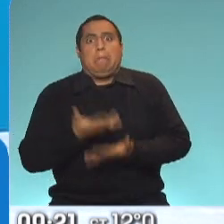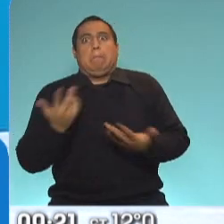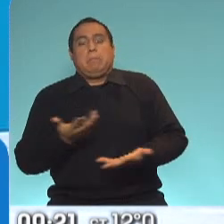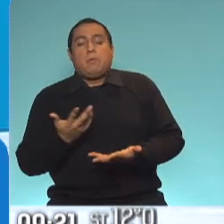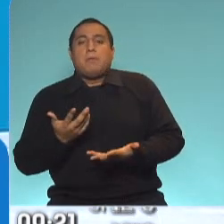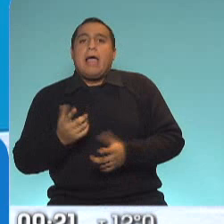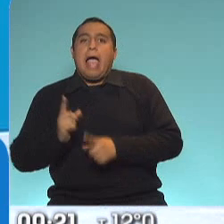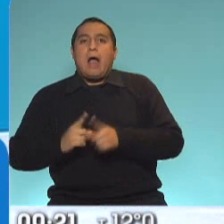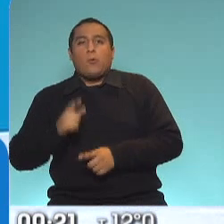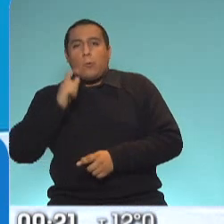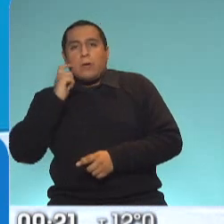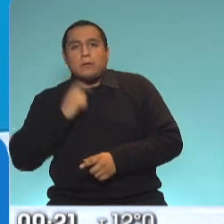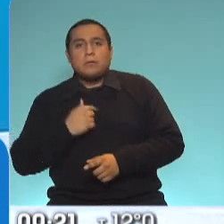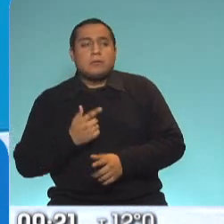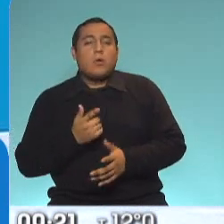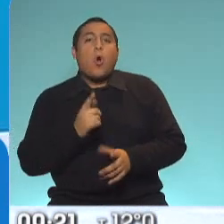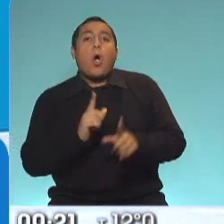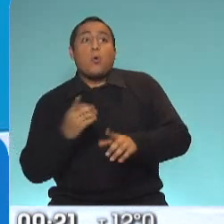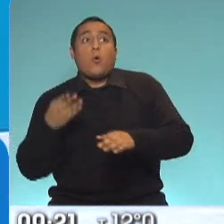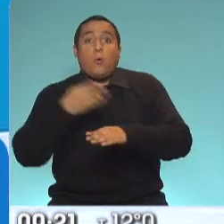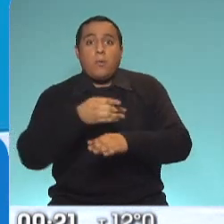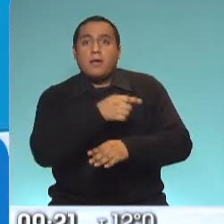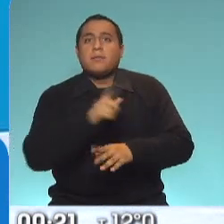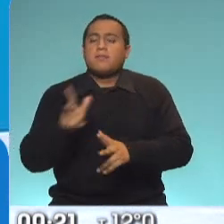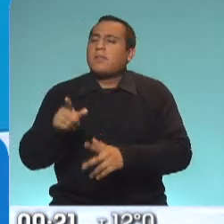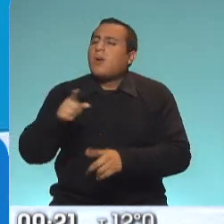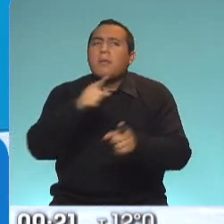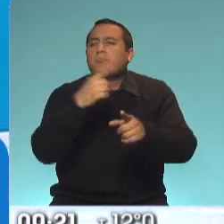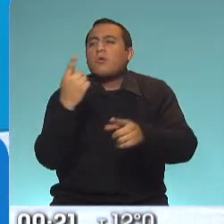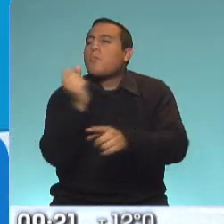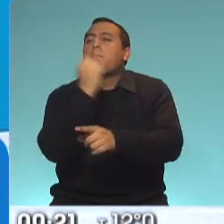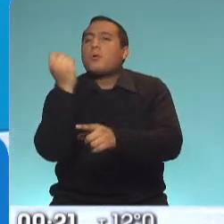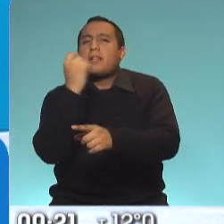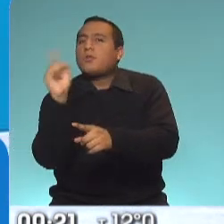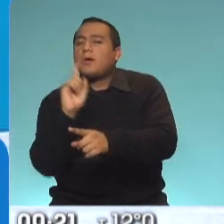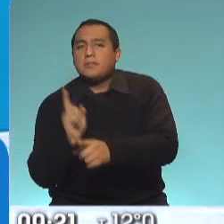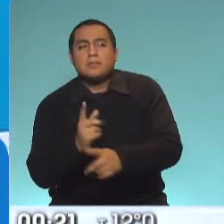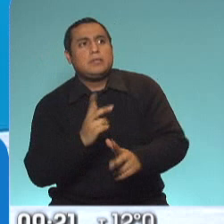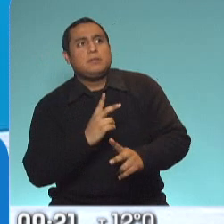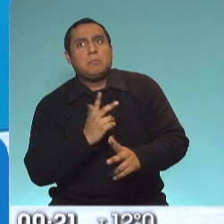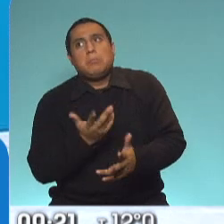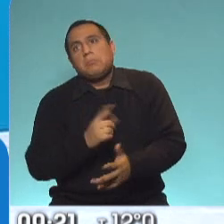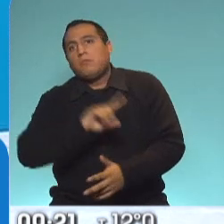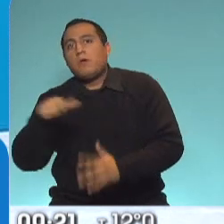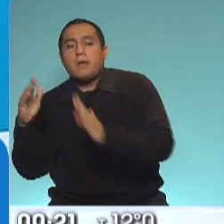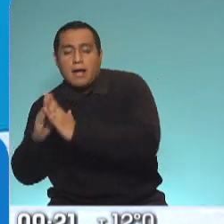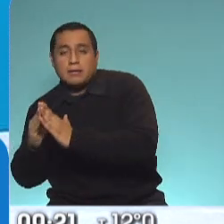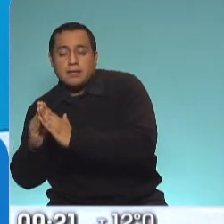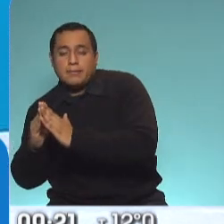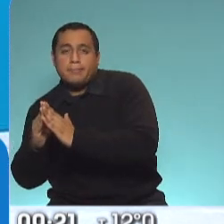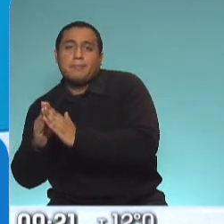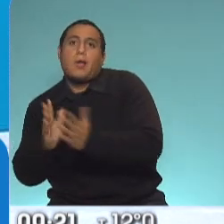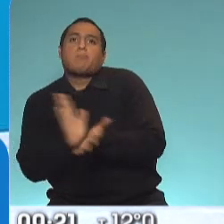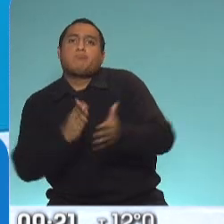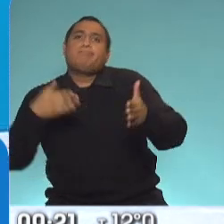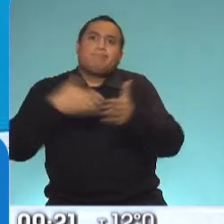dicho eso no es importante. Pero después, si consiguen pasar esa barrera, queda la